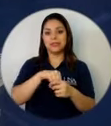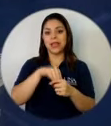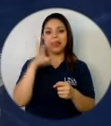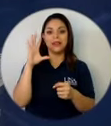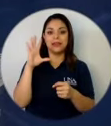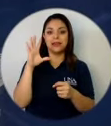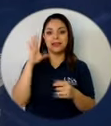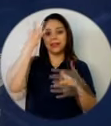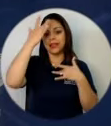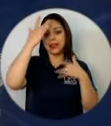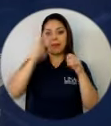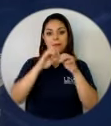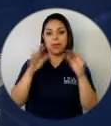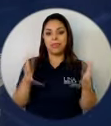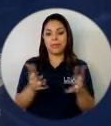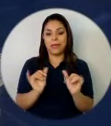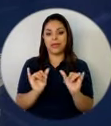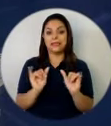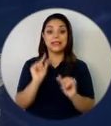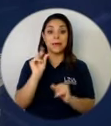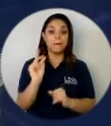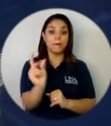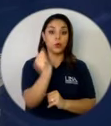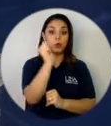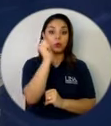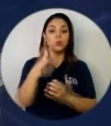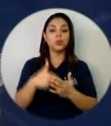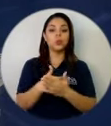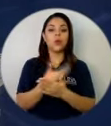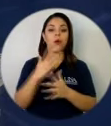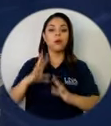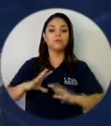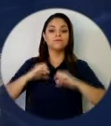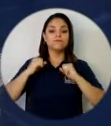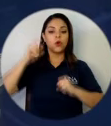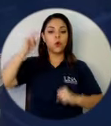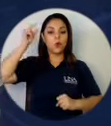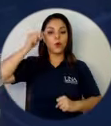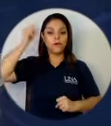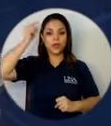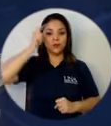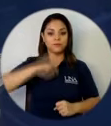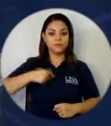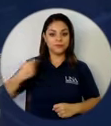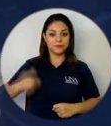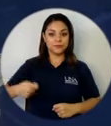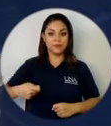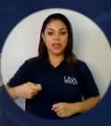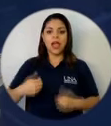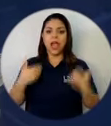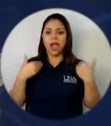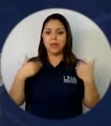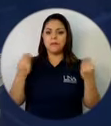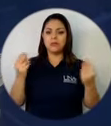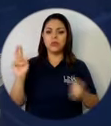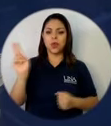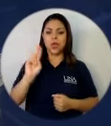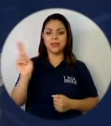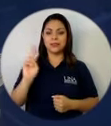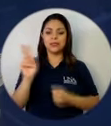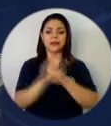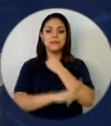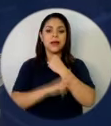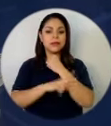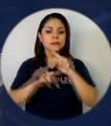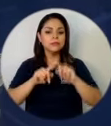algo. Estamos de cara al inicio de un nuevo gobierno, y si bien hay muchas urgencias en el país, el tema